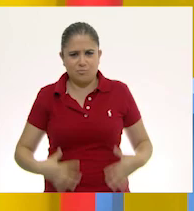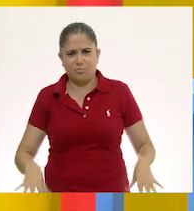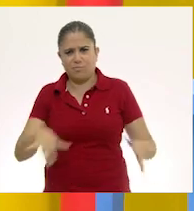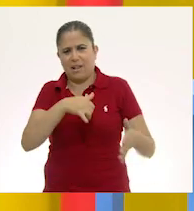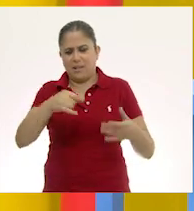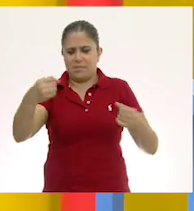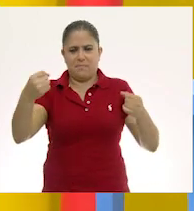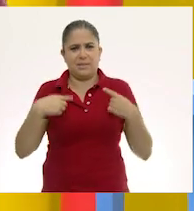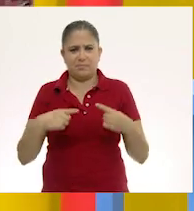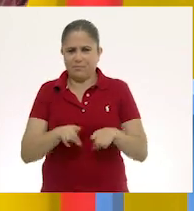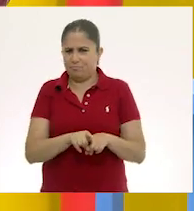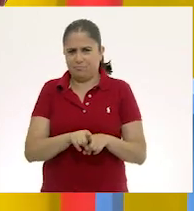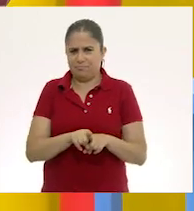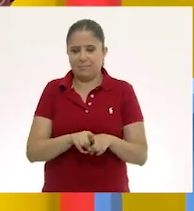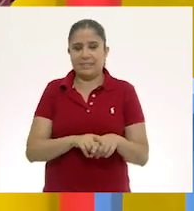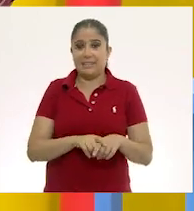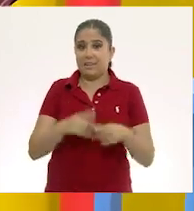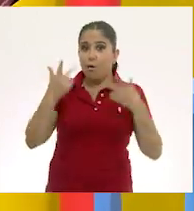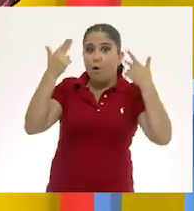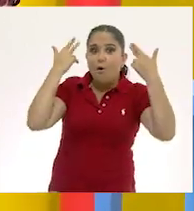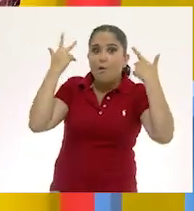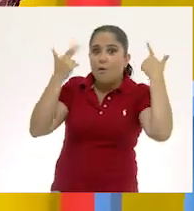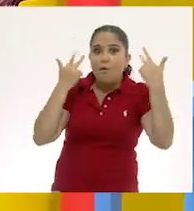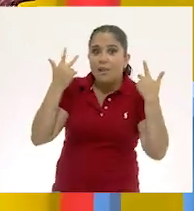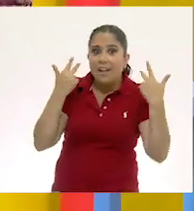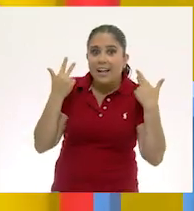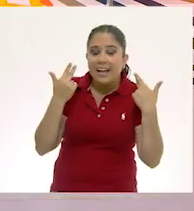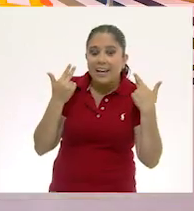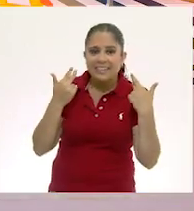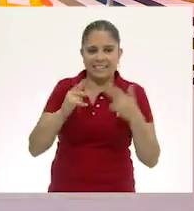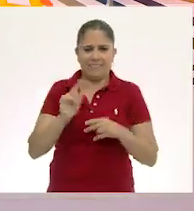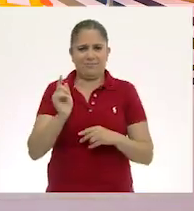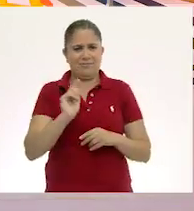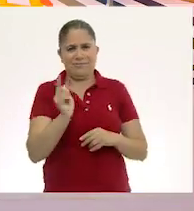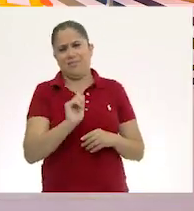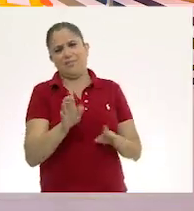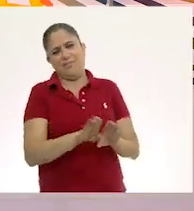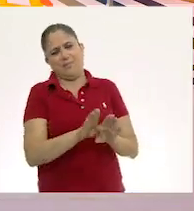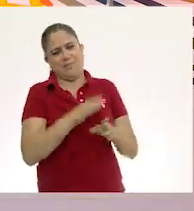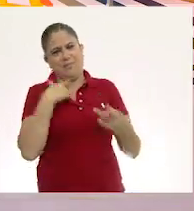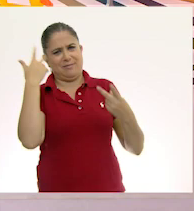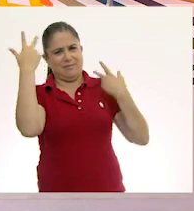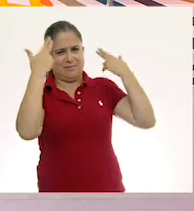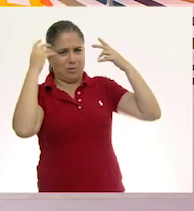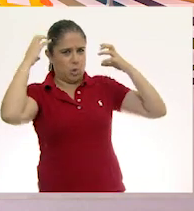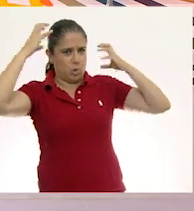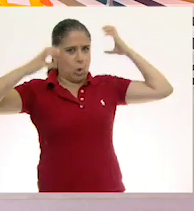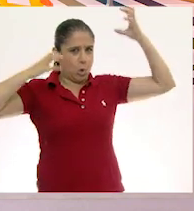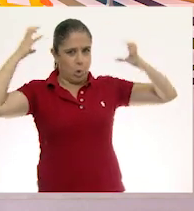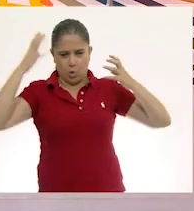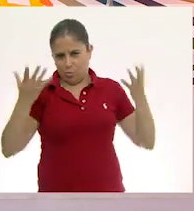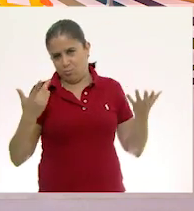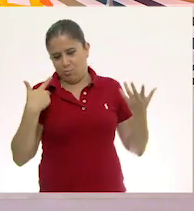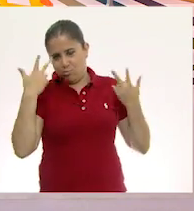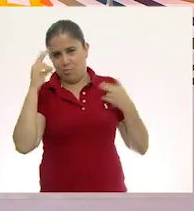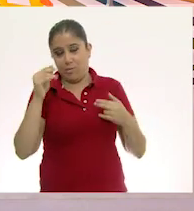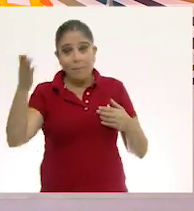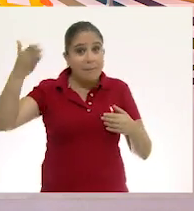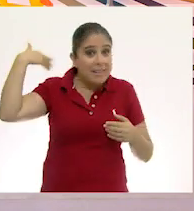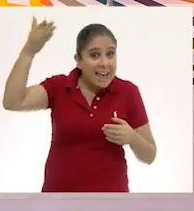mismo, claro. Sí. Te cortaste el cabello. No, ¿cómo me voy a cortar mis rizos? No, ¿cómo crees? ¿Te lo